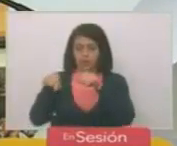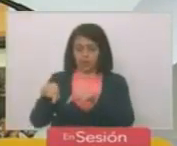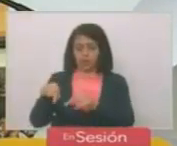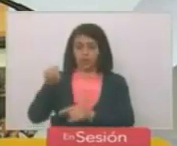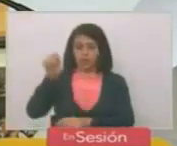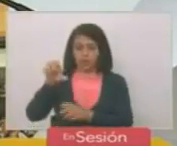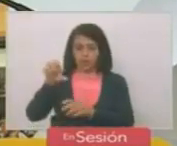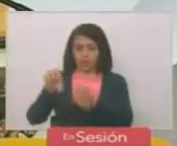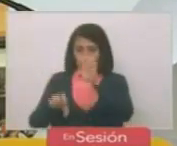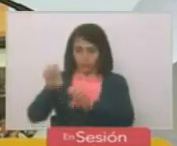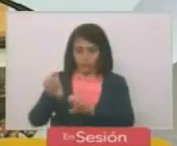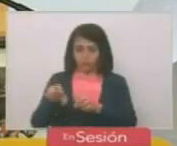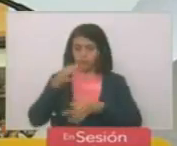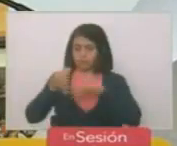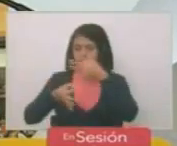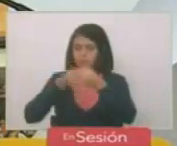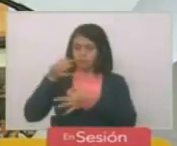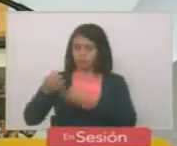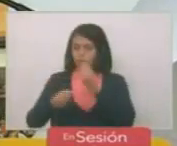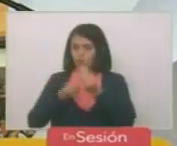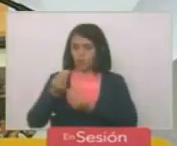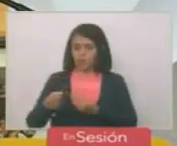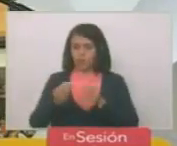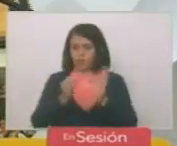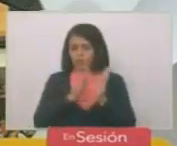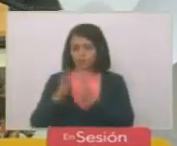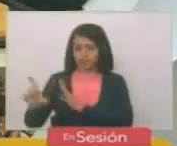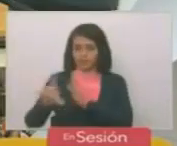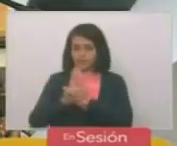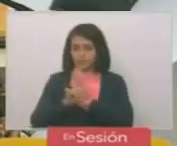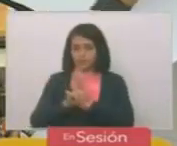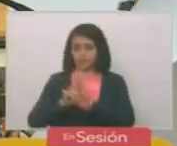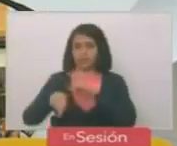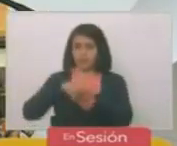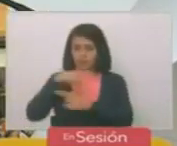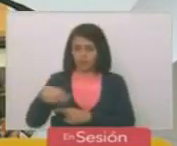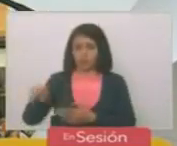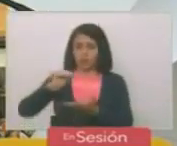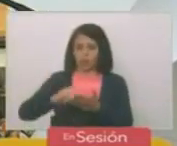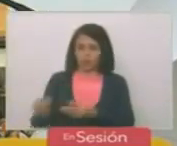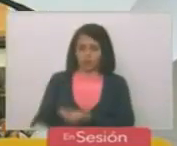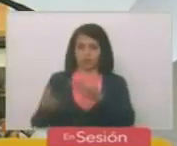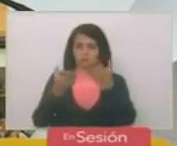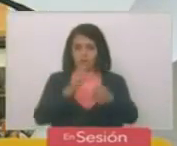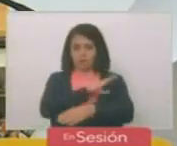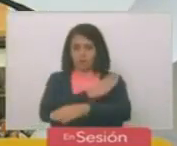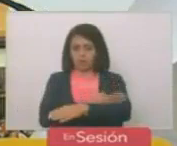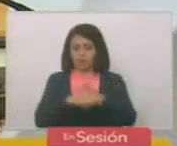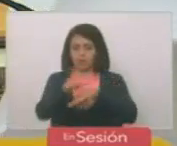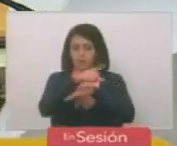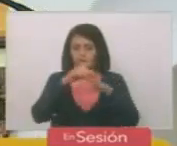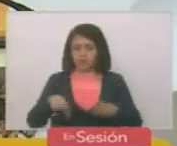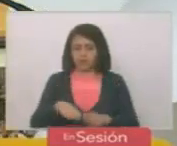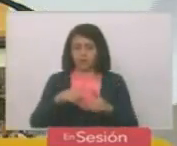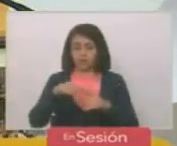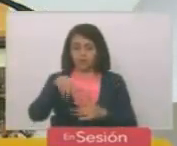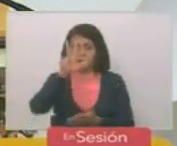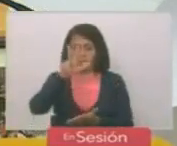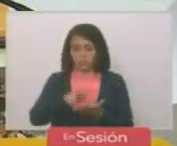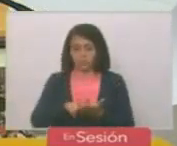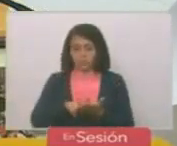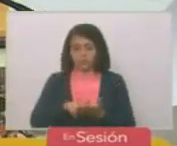de su pronunciamiento sobre el carácter orgánico de la ley, para luego remitirla al Poder Ejecutivo a los fines de